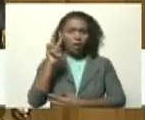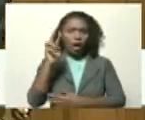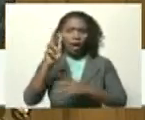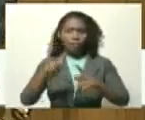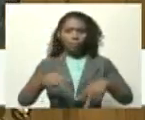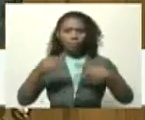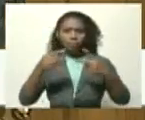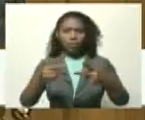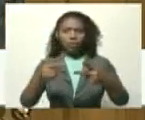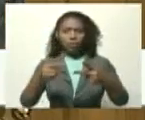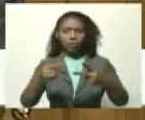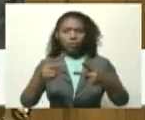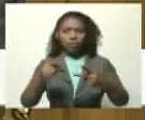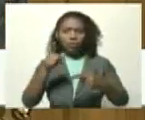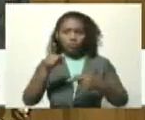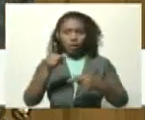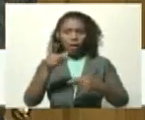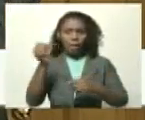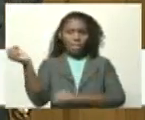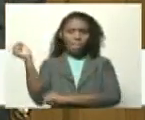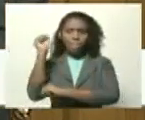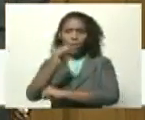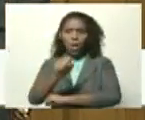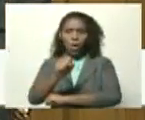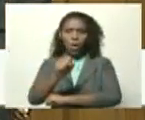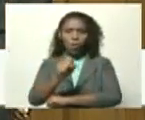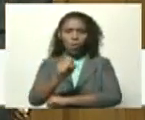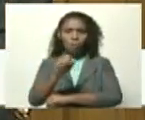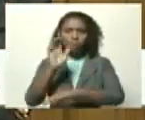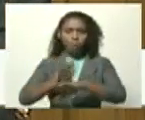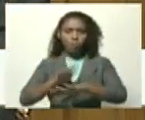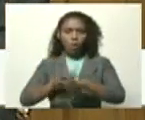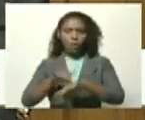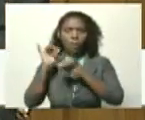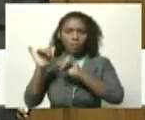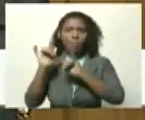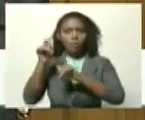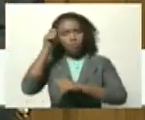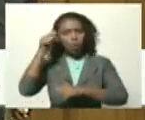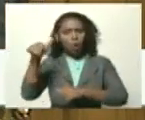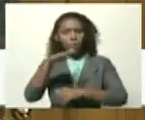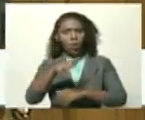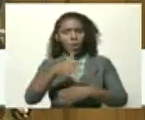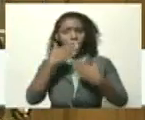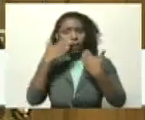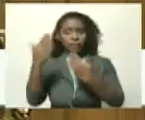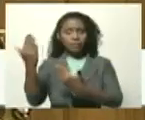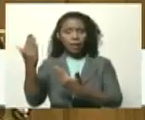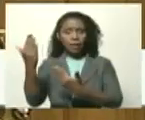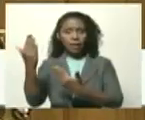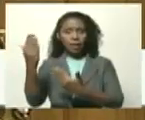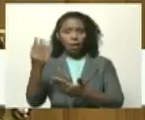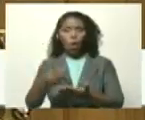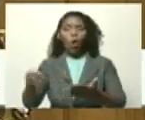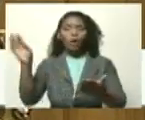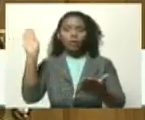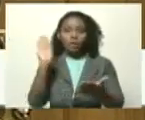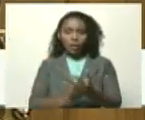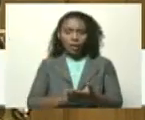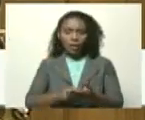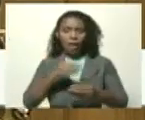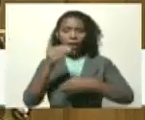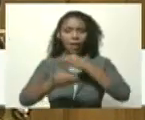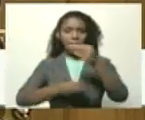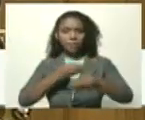referéndum, han sido derrotados por este mismo pueblo y así lo volverán a hacer.